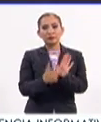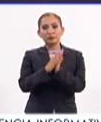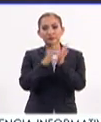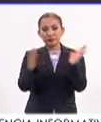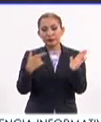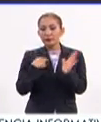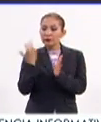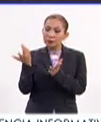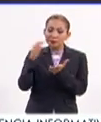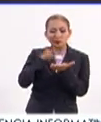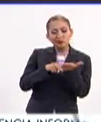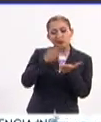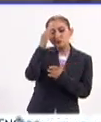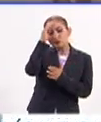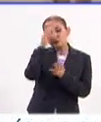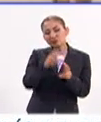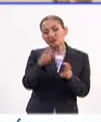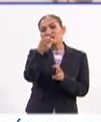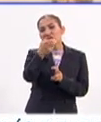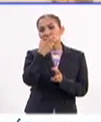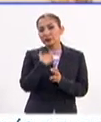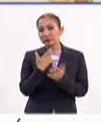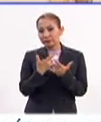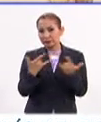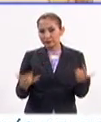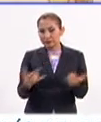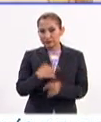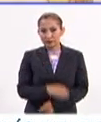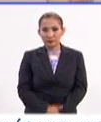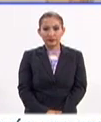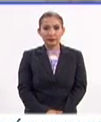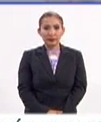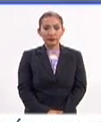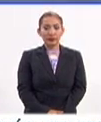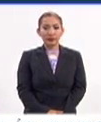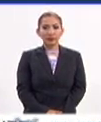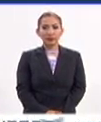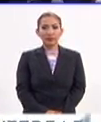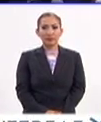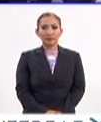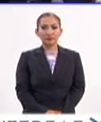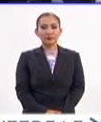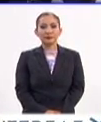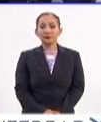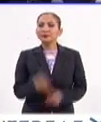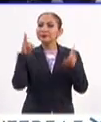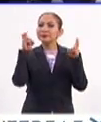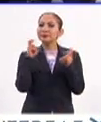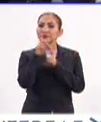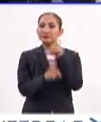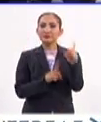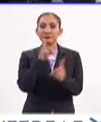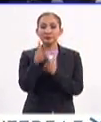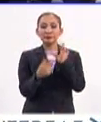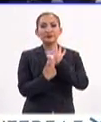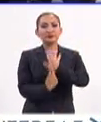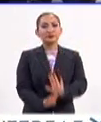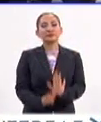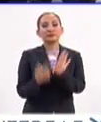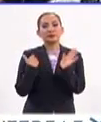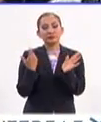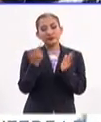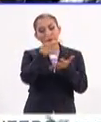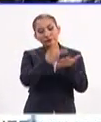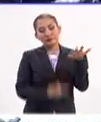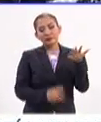libro donde invita a hacer una reflexión sobre este acontecimiento histórico. Y en los deportes, fue presentada la